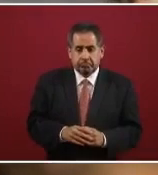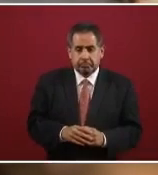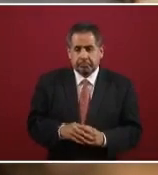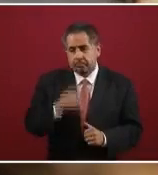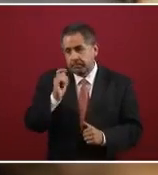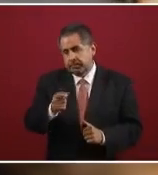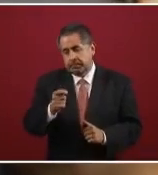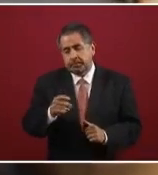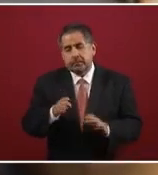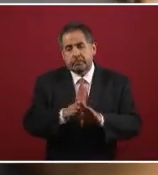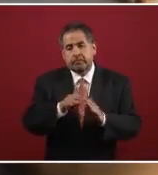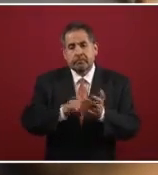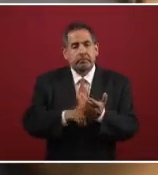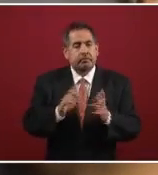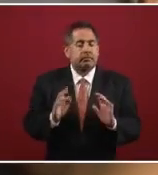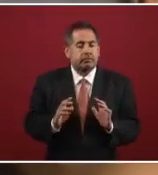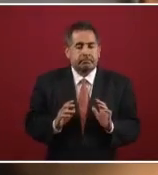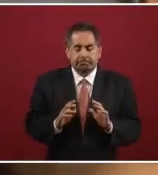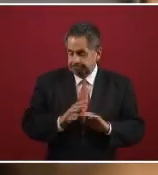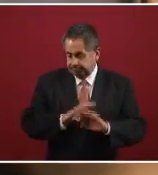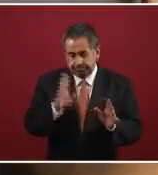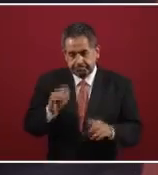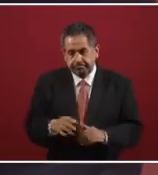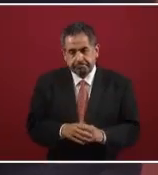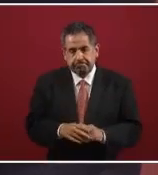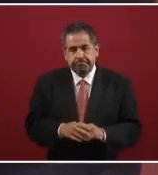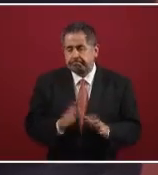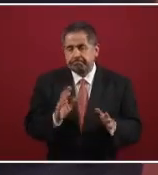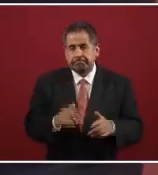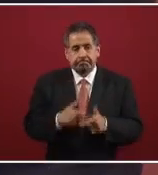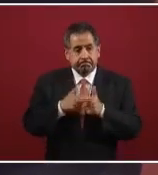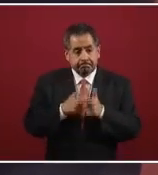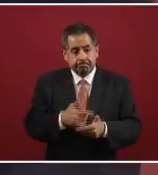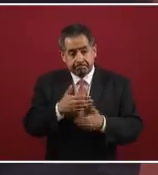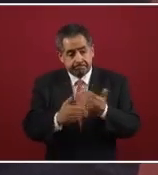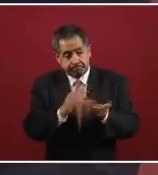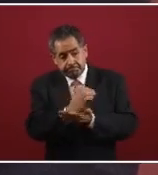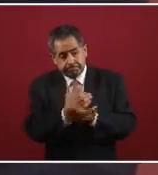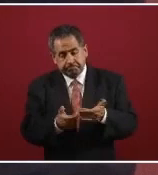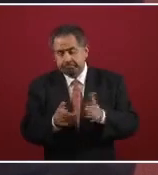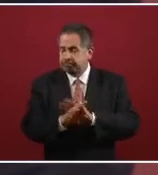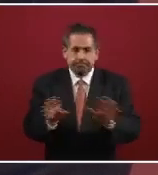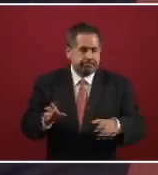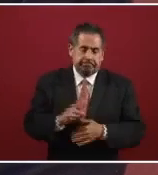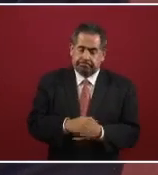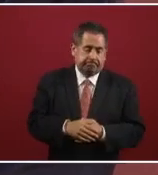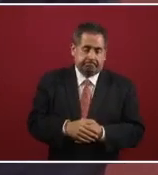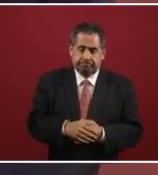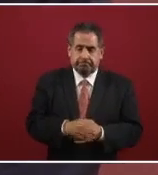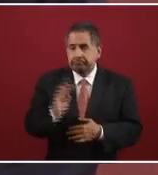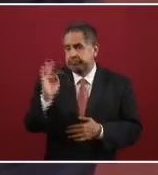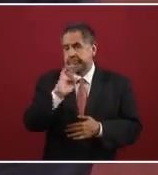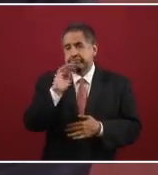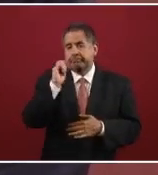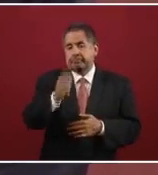de que ya no se continúen con esos contratos si son